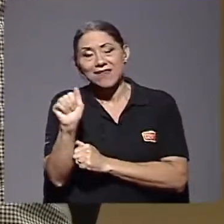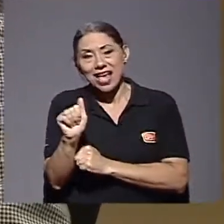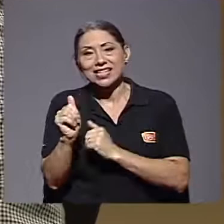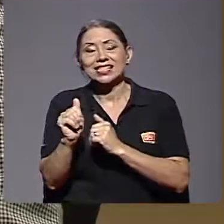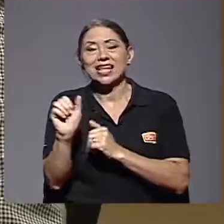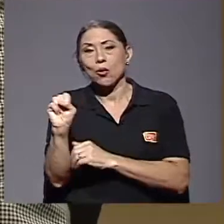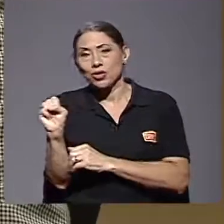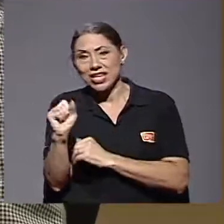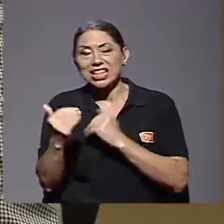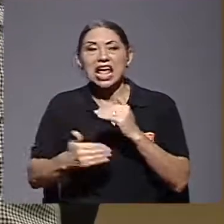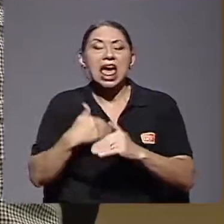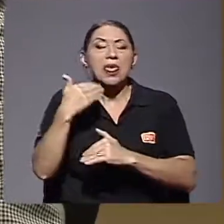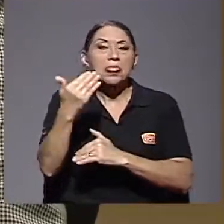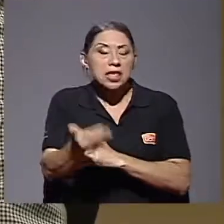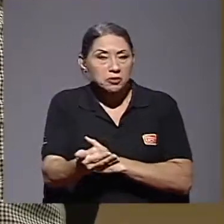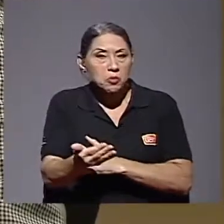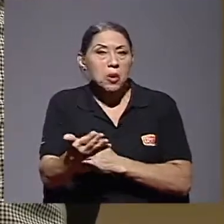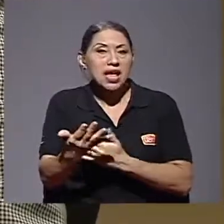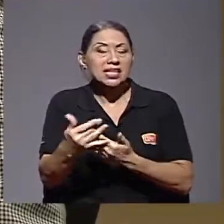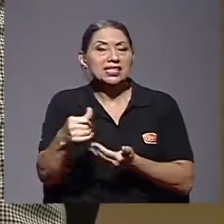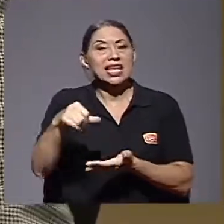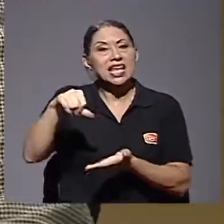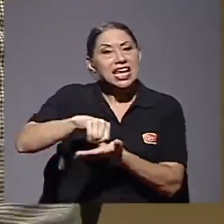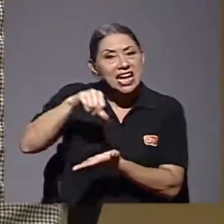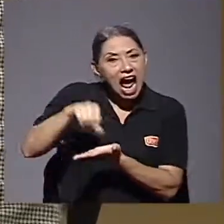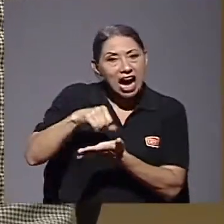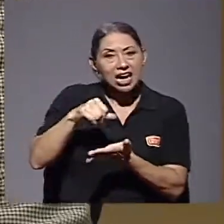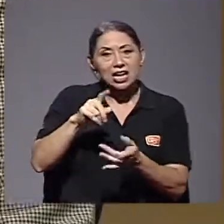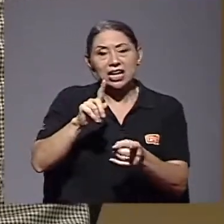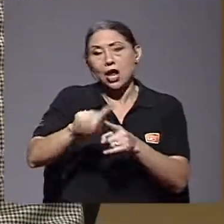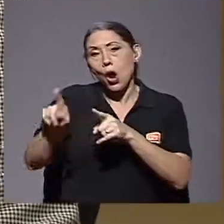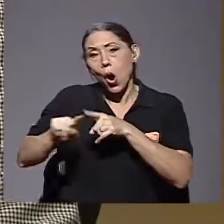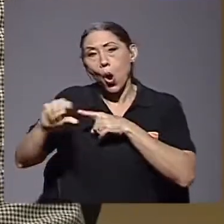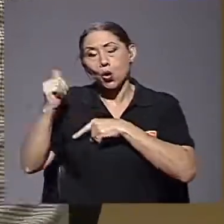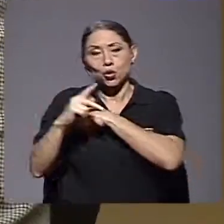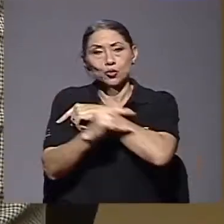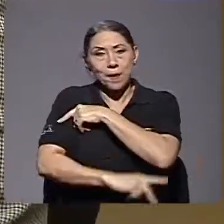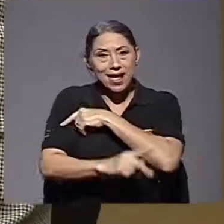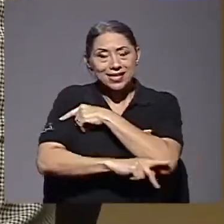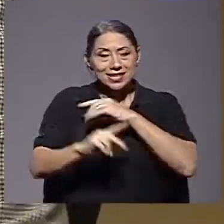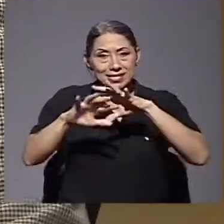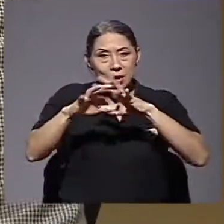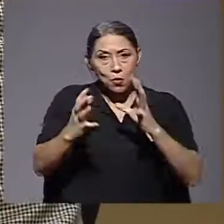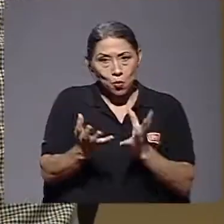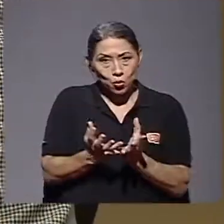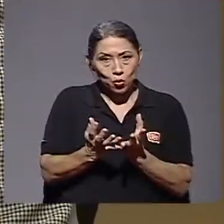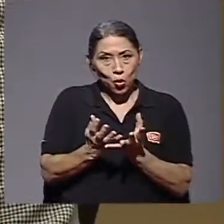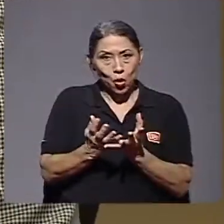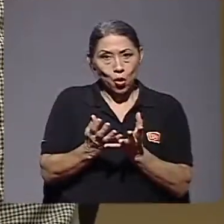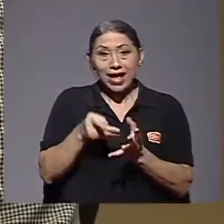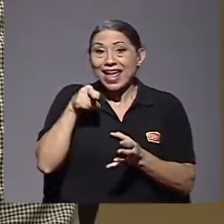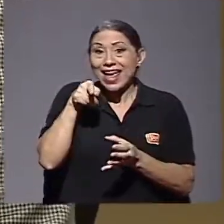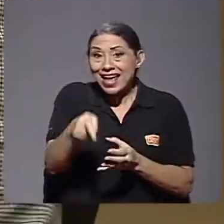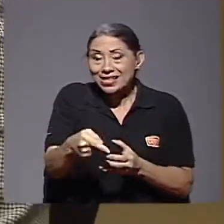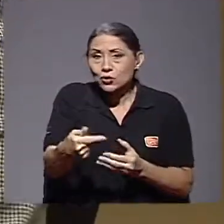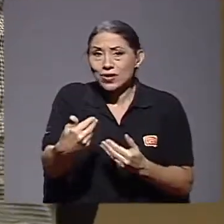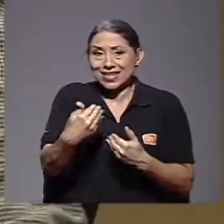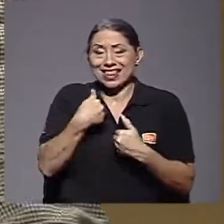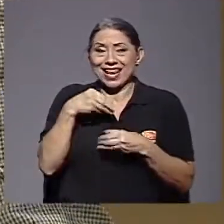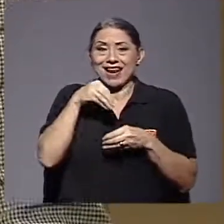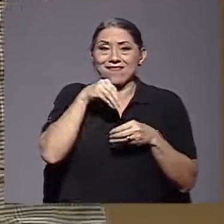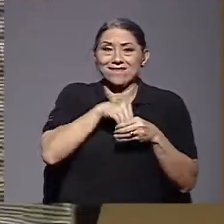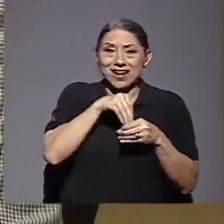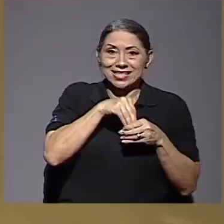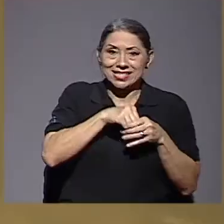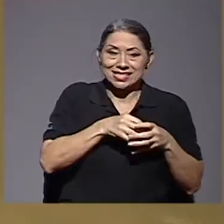otros países del mundo. En cuanto a reservas, ¿verdad? Que es diferente